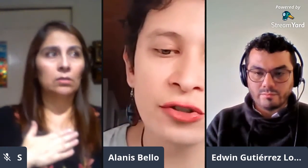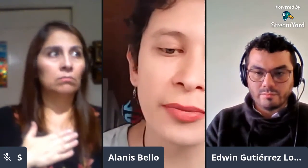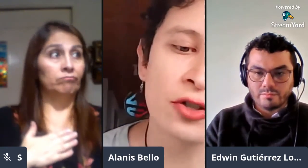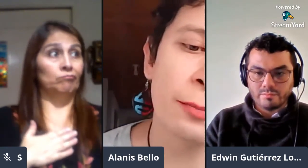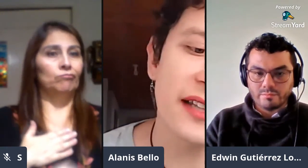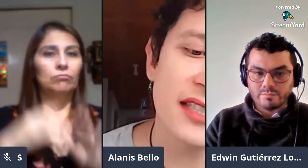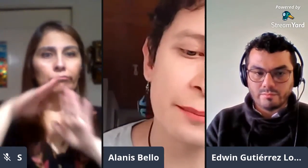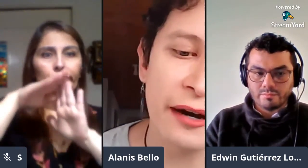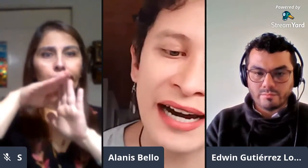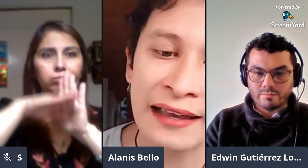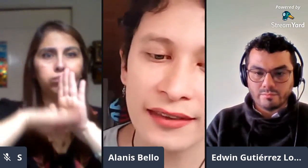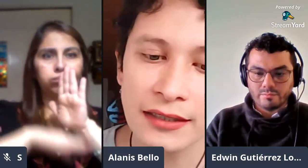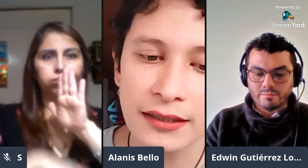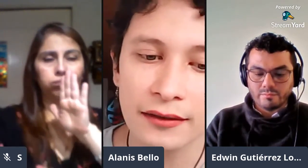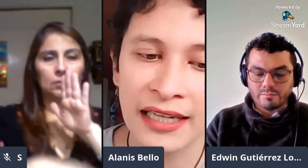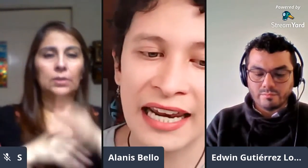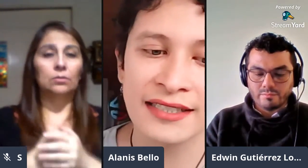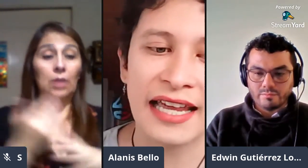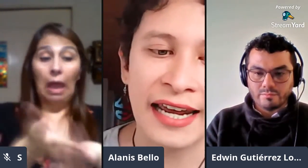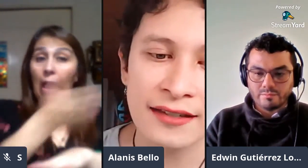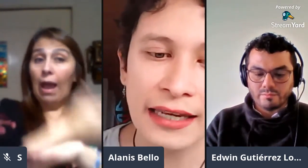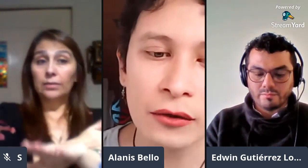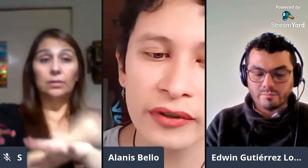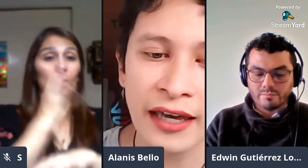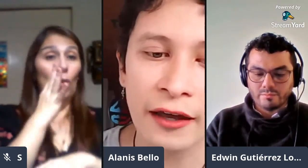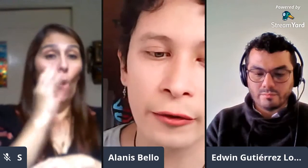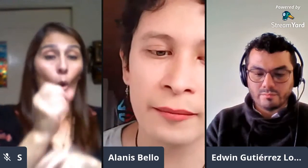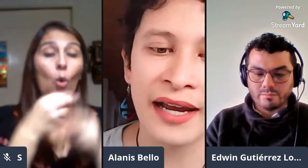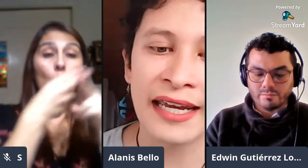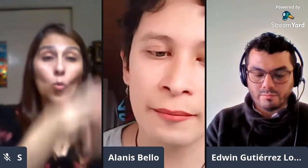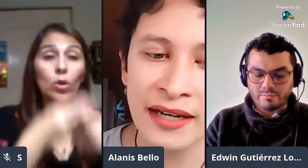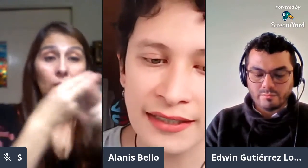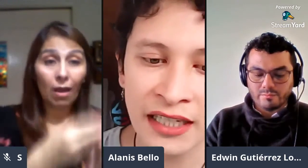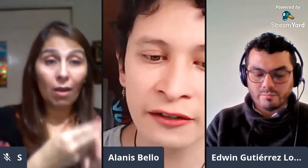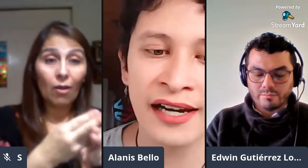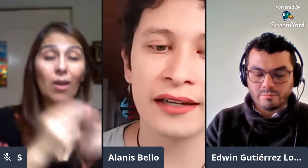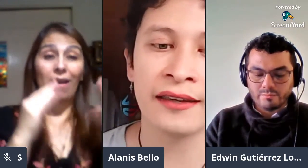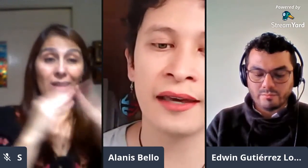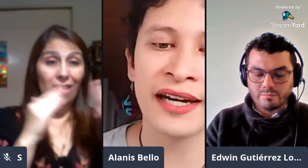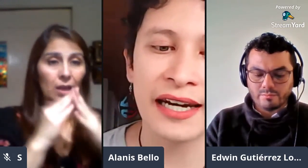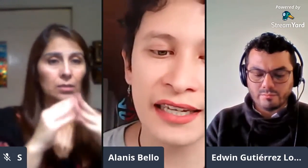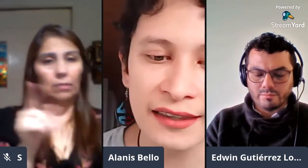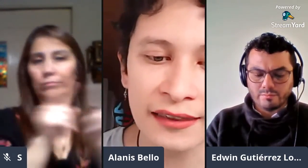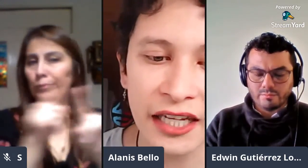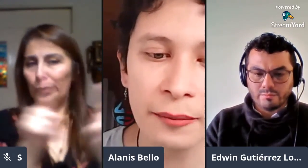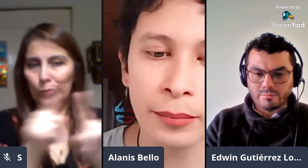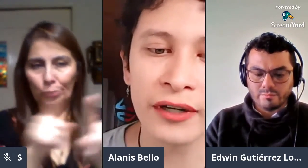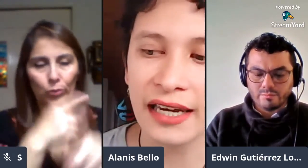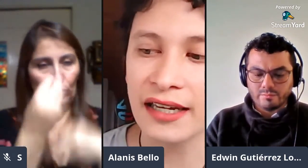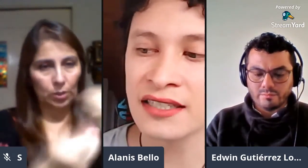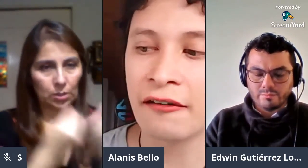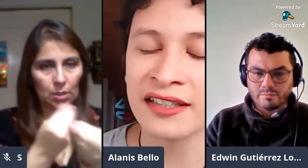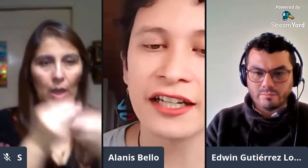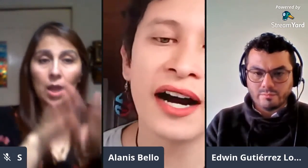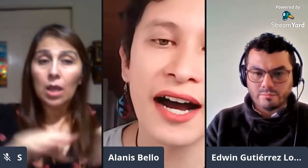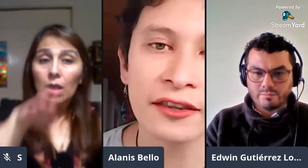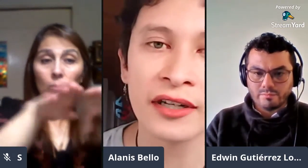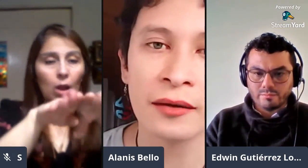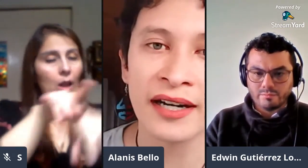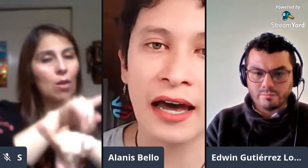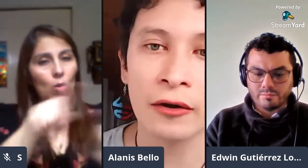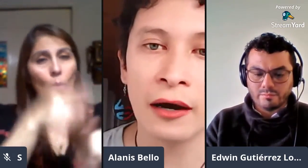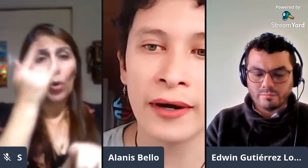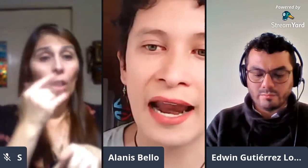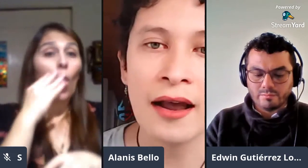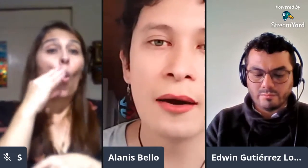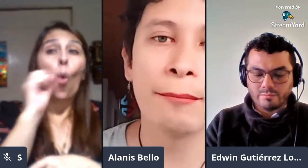decía que los hombres no participaban antes de las tareas del cuidado de manera masiva y de manera equitativa porque estaban trabajando